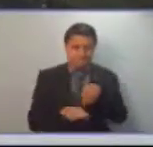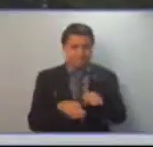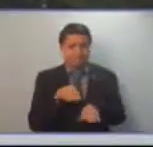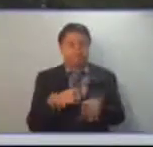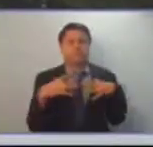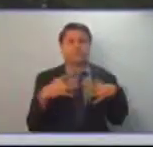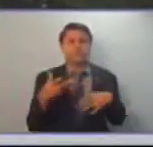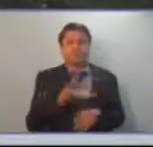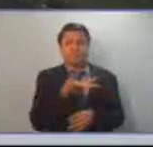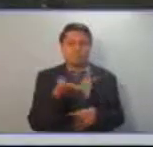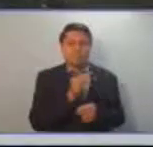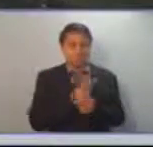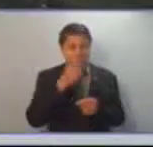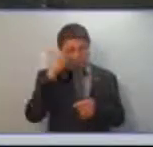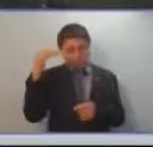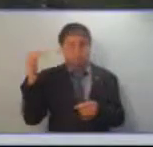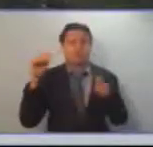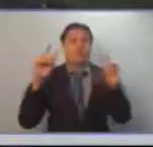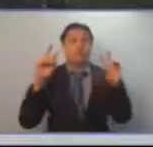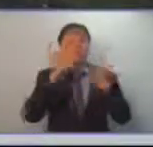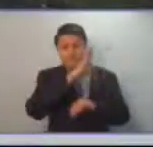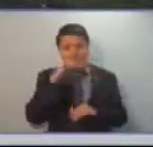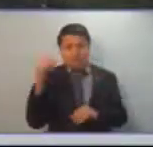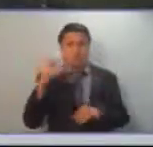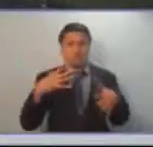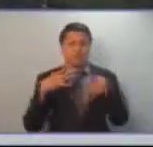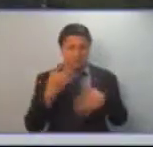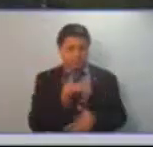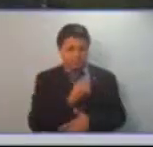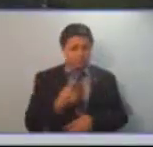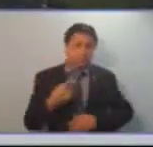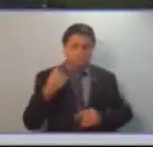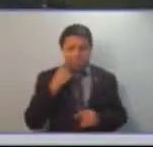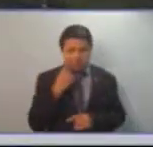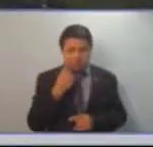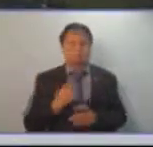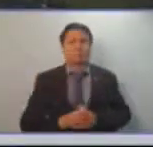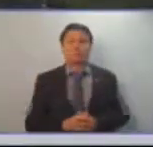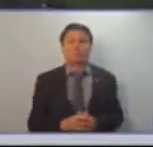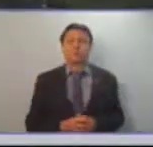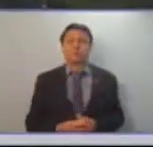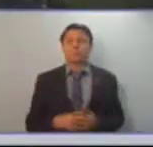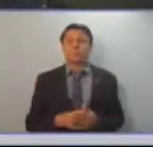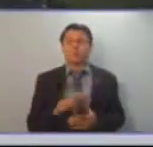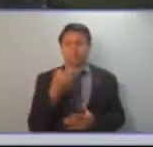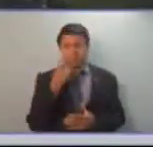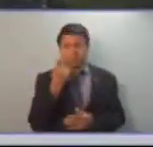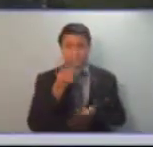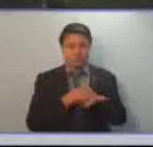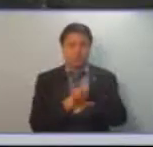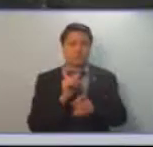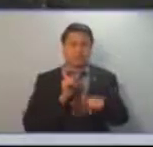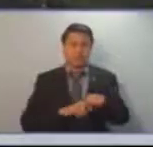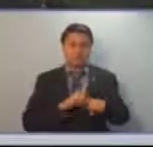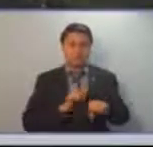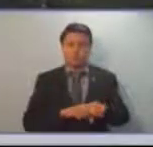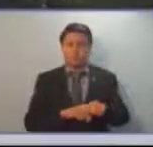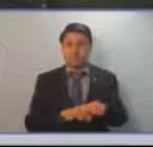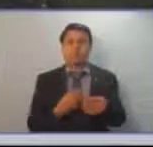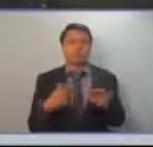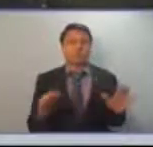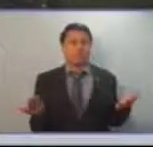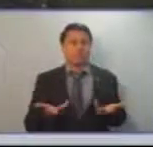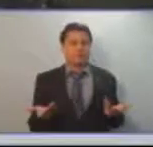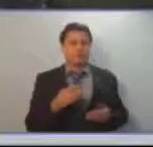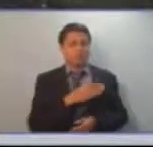las instituciones, igual que la de las personas, debe de experimentar en el tiempo, como hoy lo hacemos